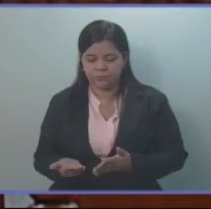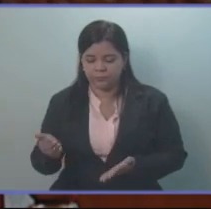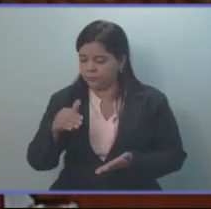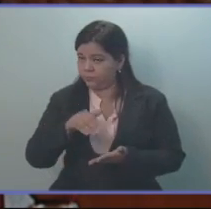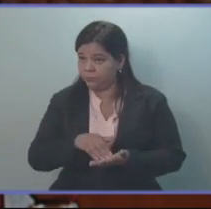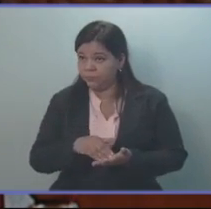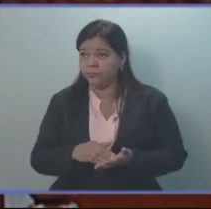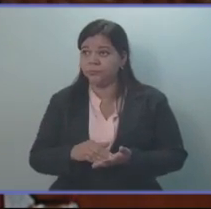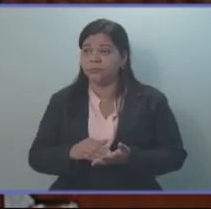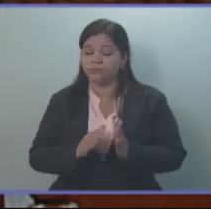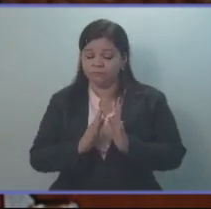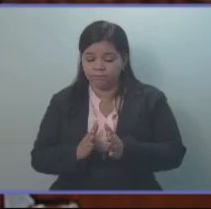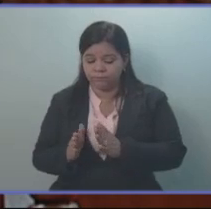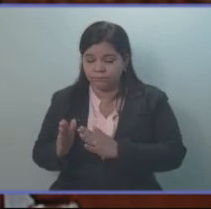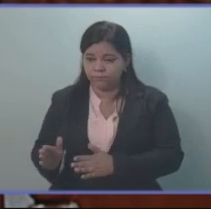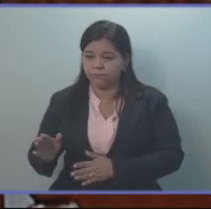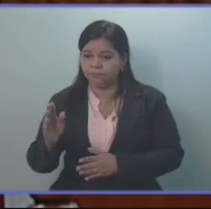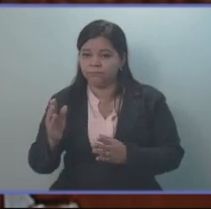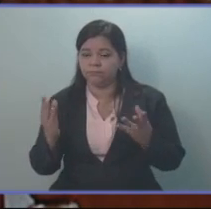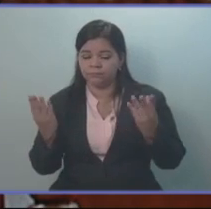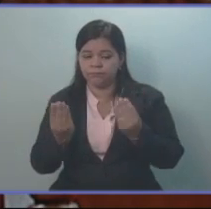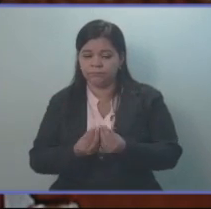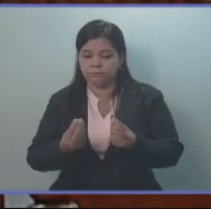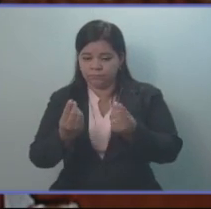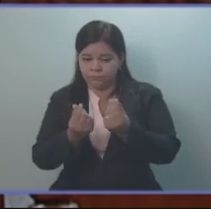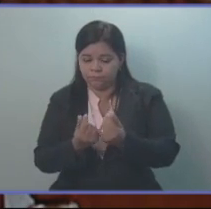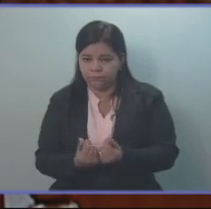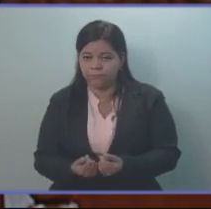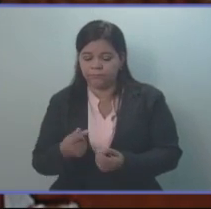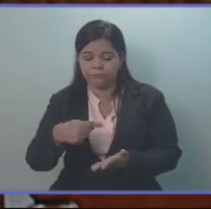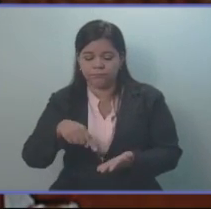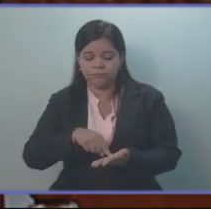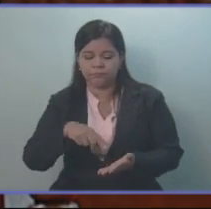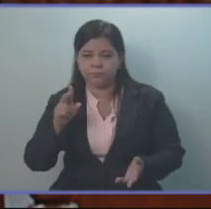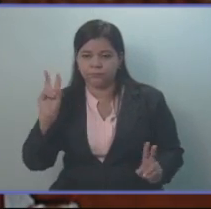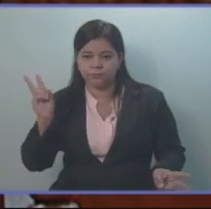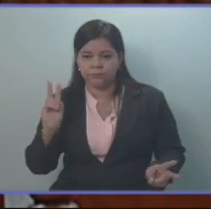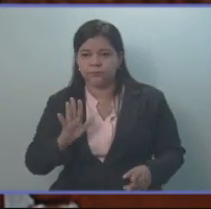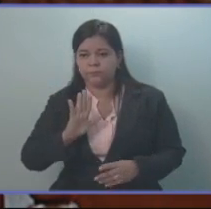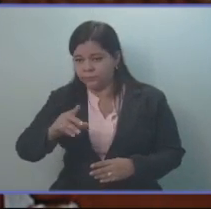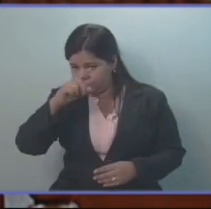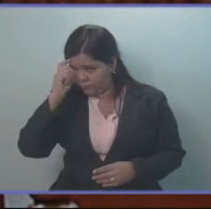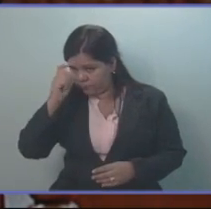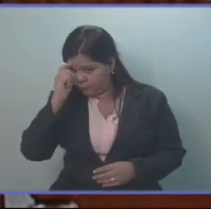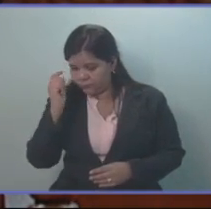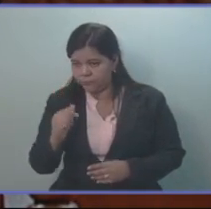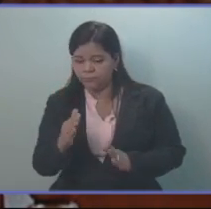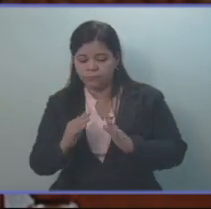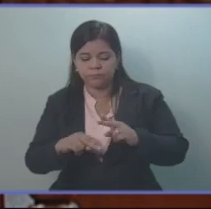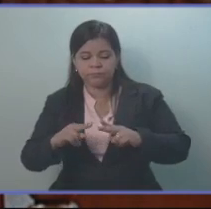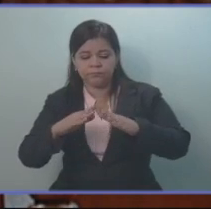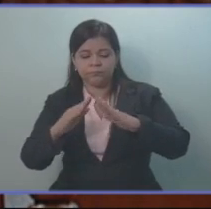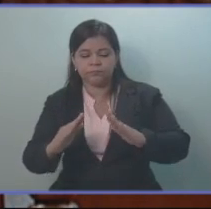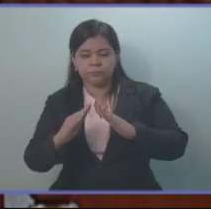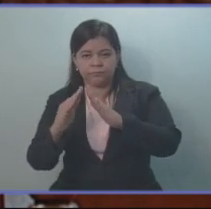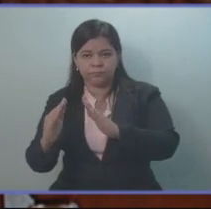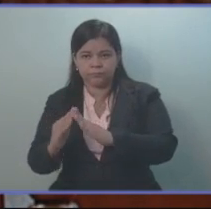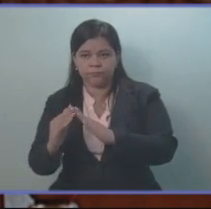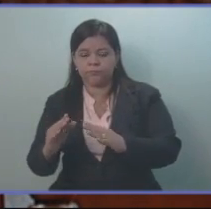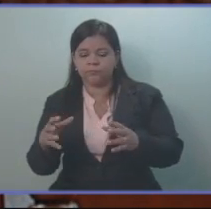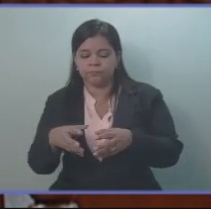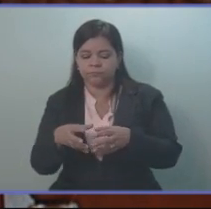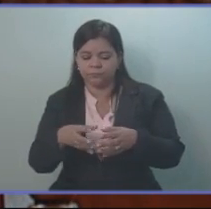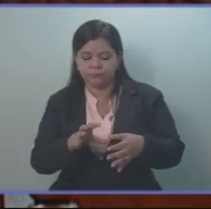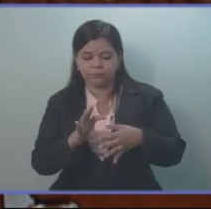Recalificación Socioeconómica y Cultural del Centro Histórico de San Salvador y de su función habitacional mediante el movimiento